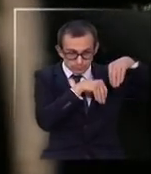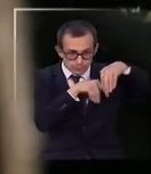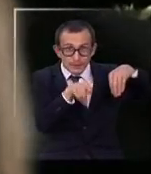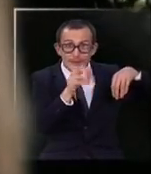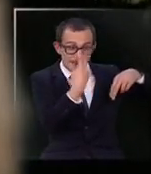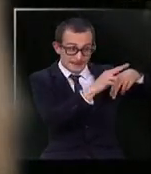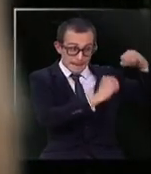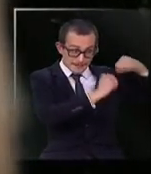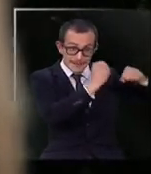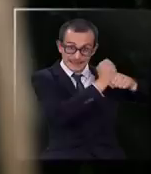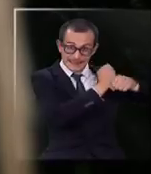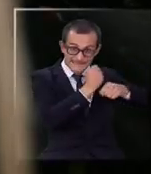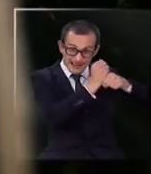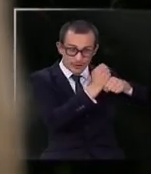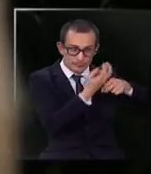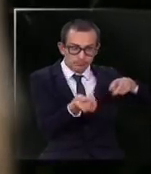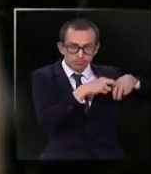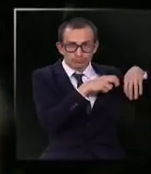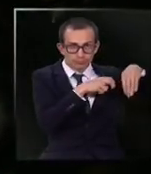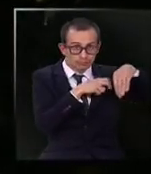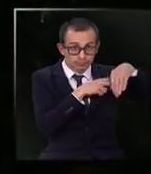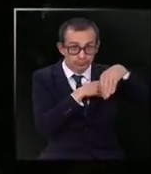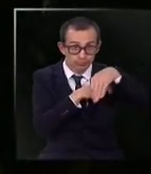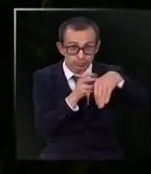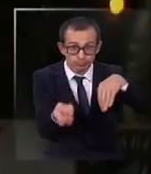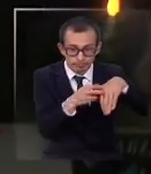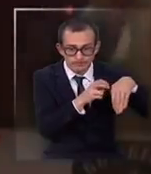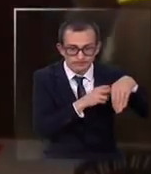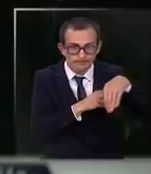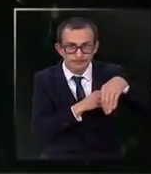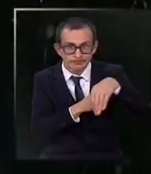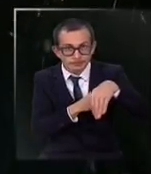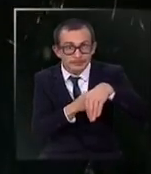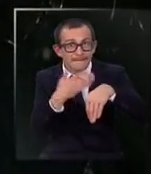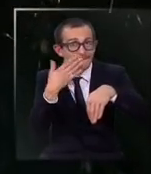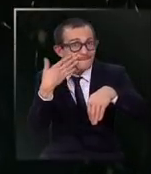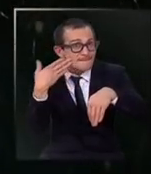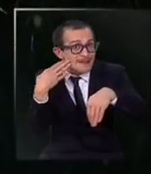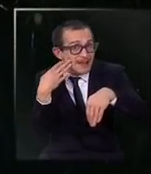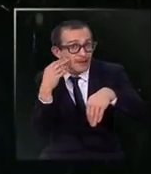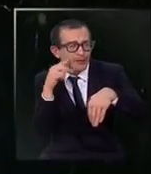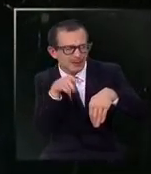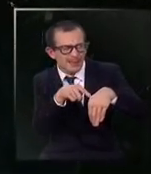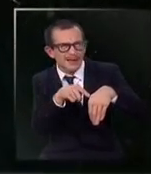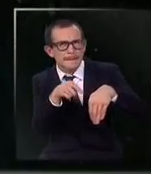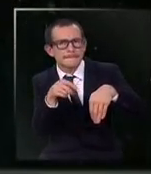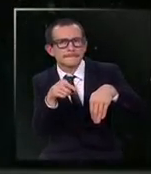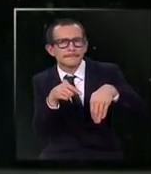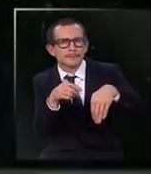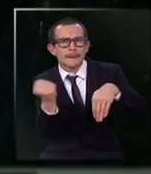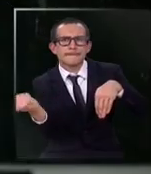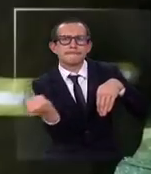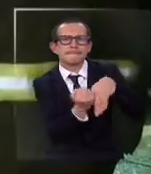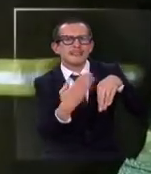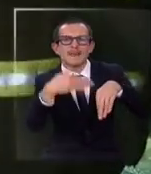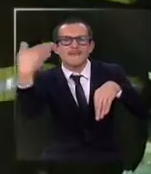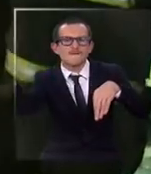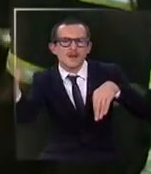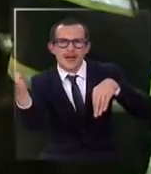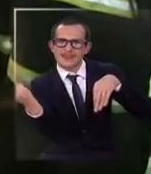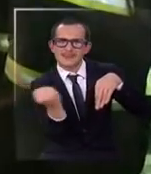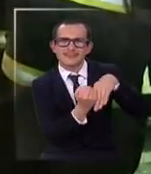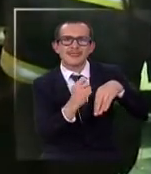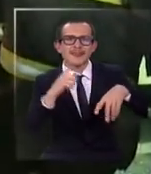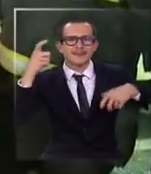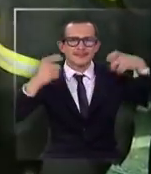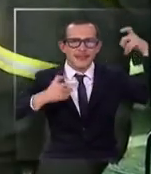trabajadores de esa empresa los que venían viajando al interior de aquel bus en blanco que tenemos entendido sería una empresa externa de la empresa Talca París